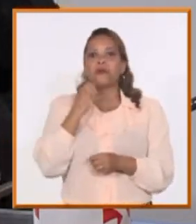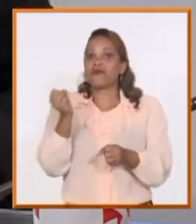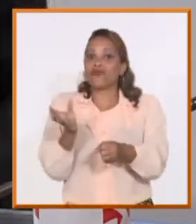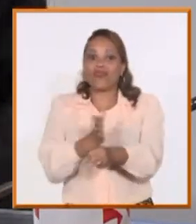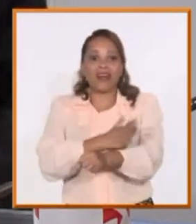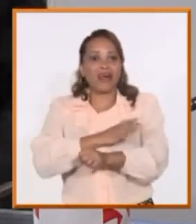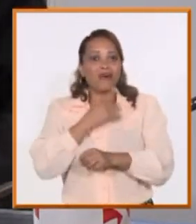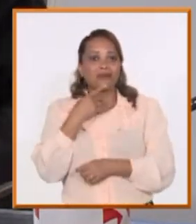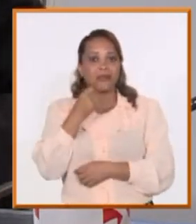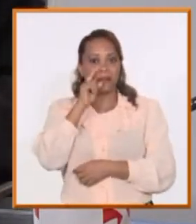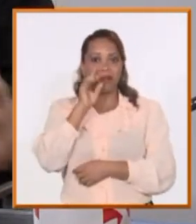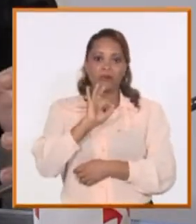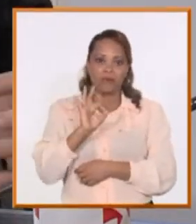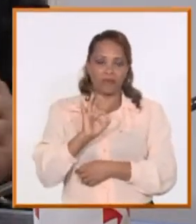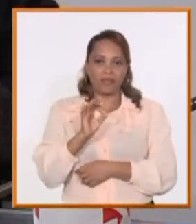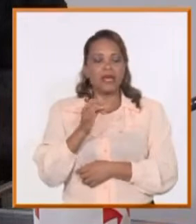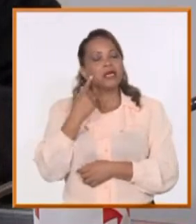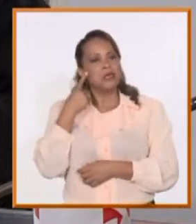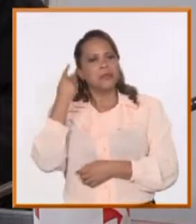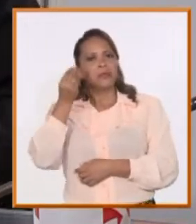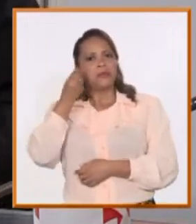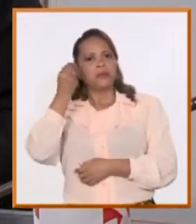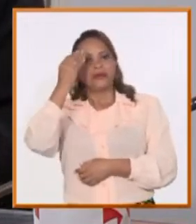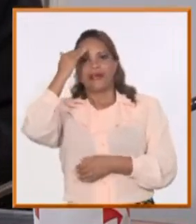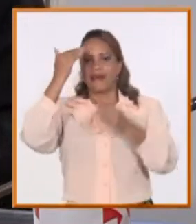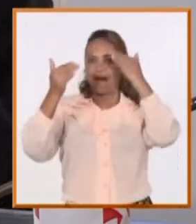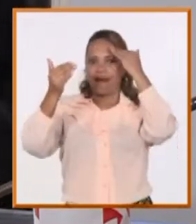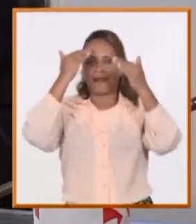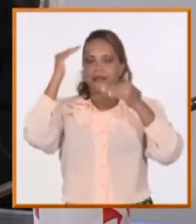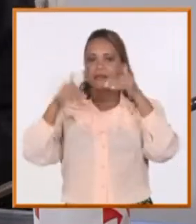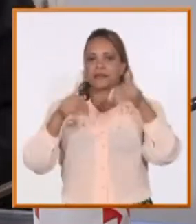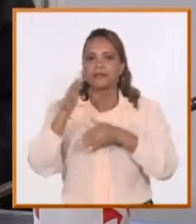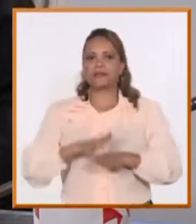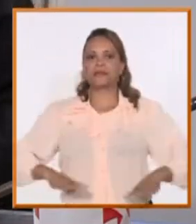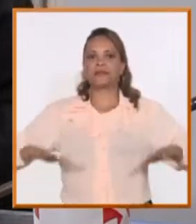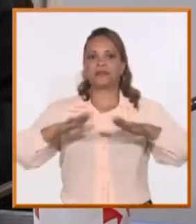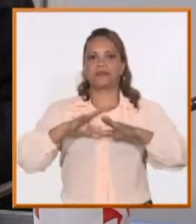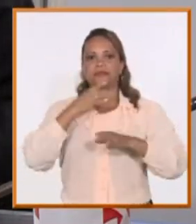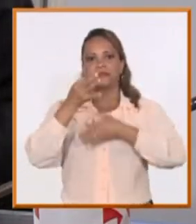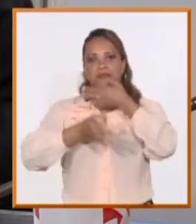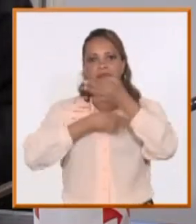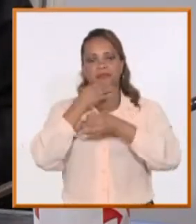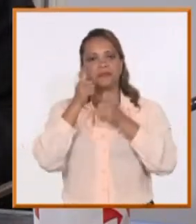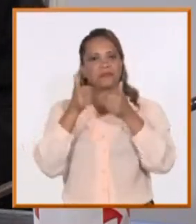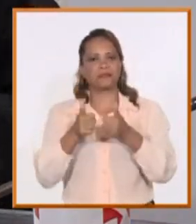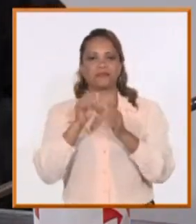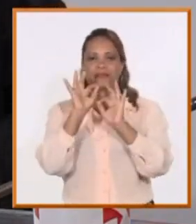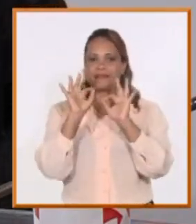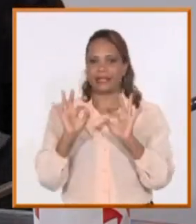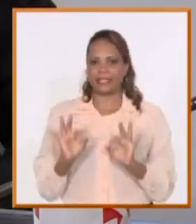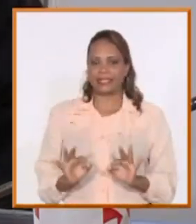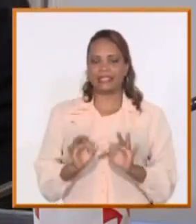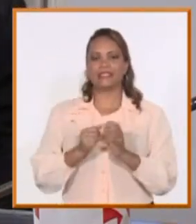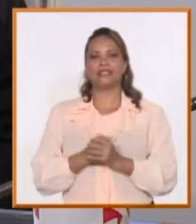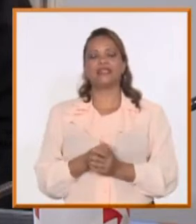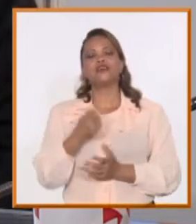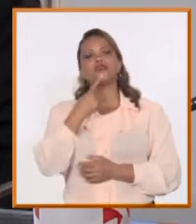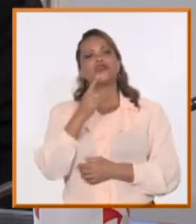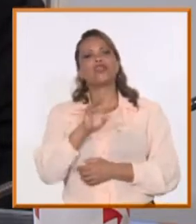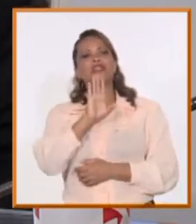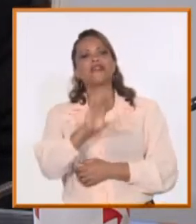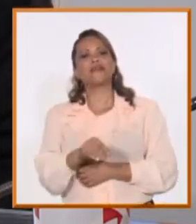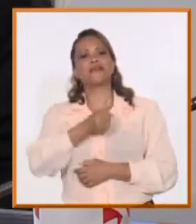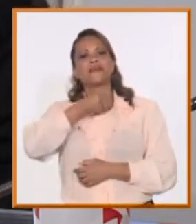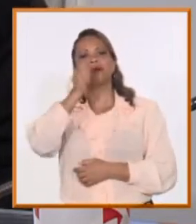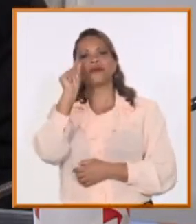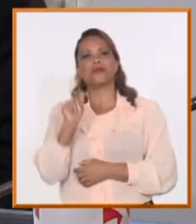acabado. Y creo que le doy las gracias por estar aquí para cerrar con broche de oro, ¿no? Yo le decía a la periodista Angélica